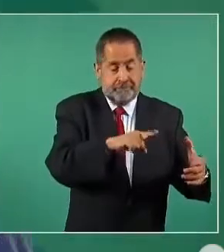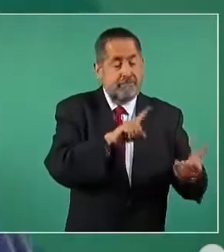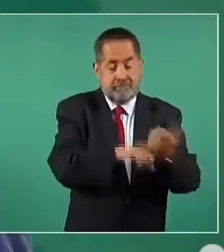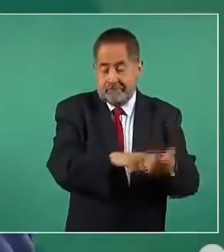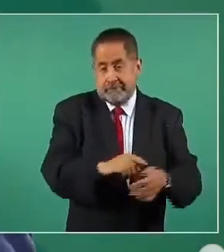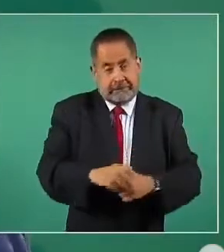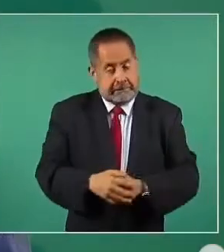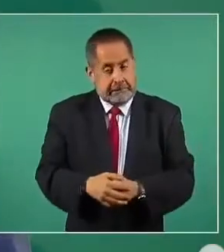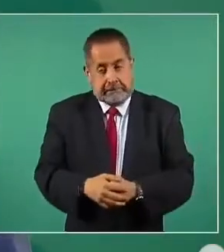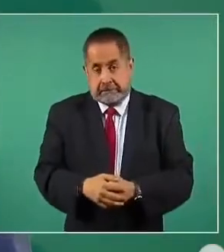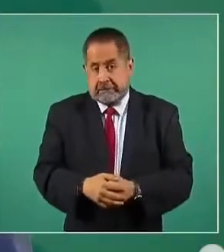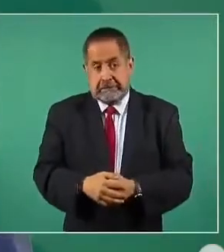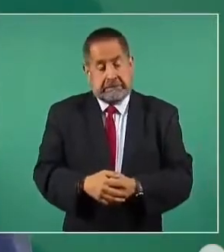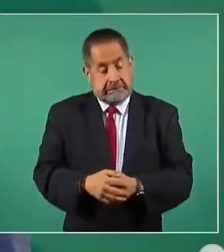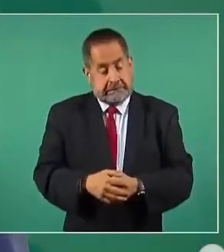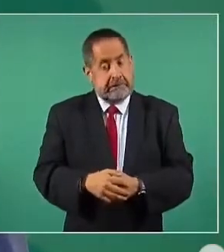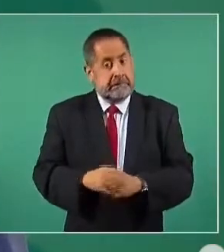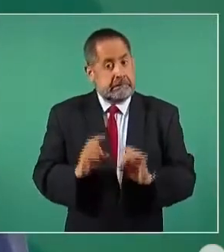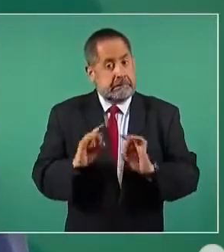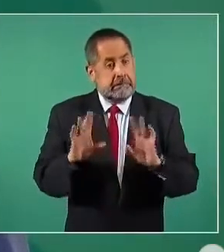son cosita.